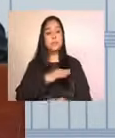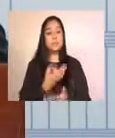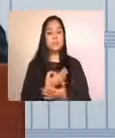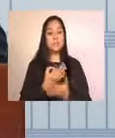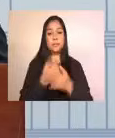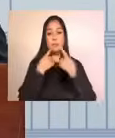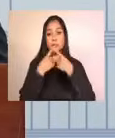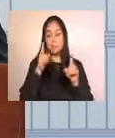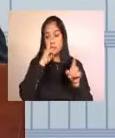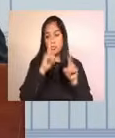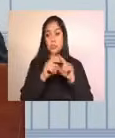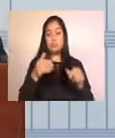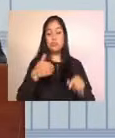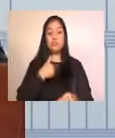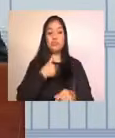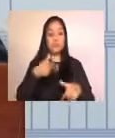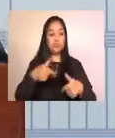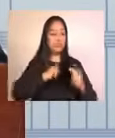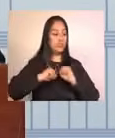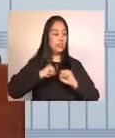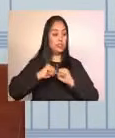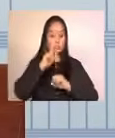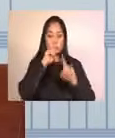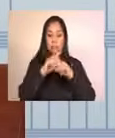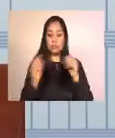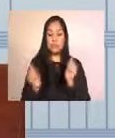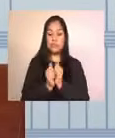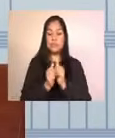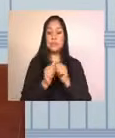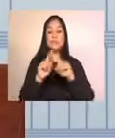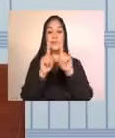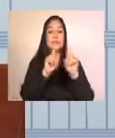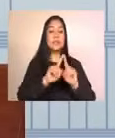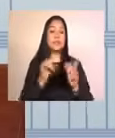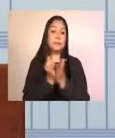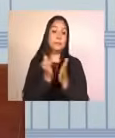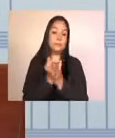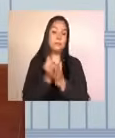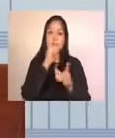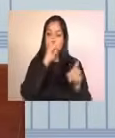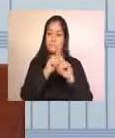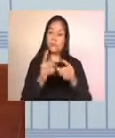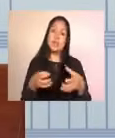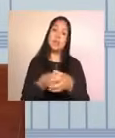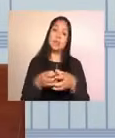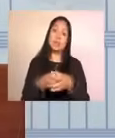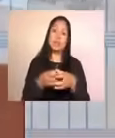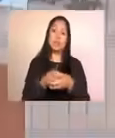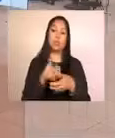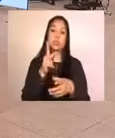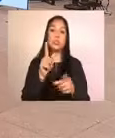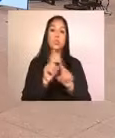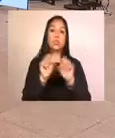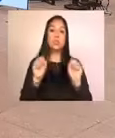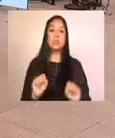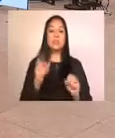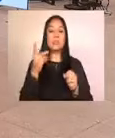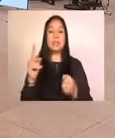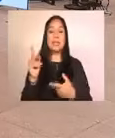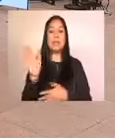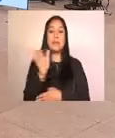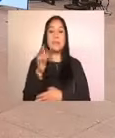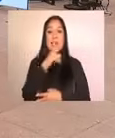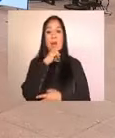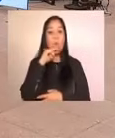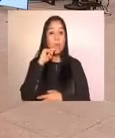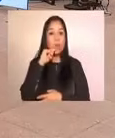se encuentra desarrollando, con el acompañamiento de diversas instituciones, incluida la Comisión, un sistema de banderas rojas. Lo